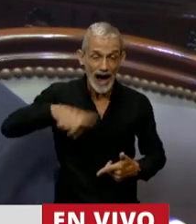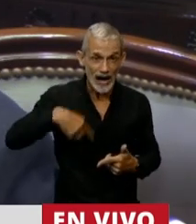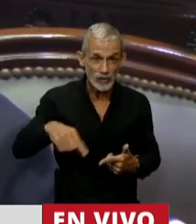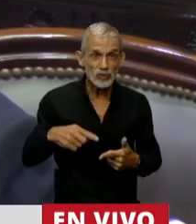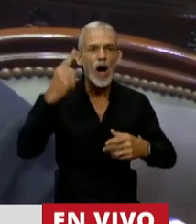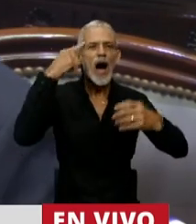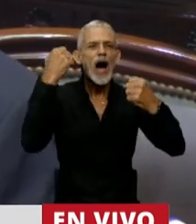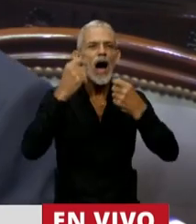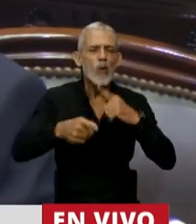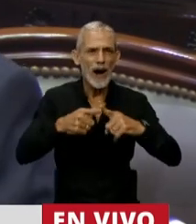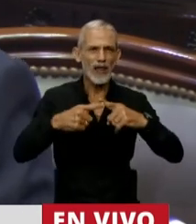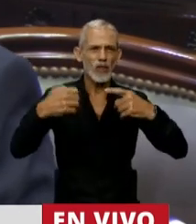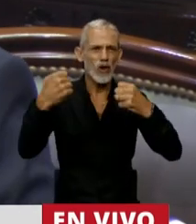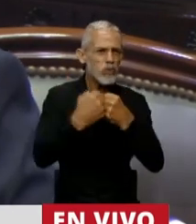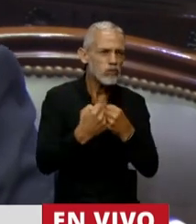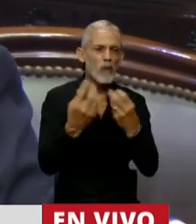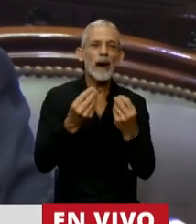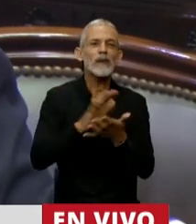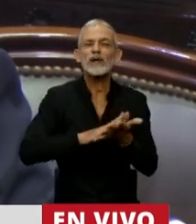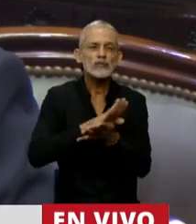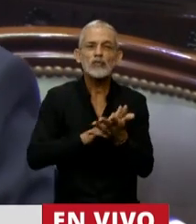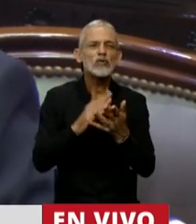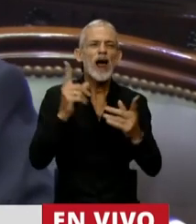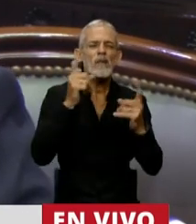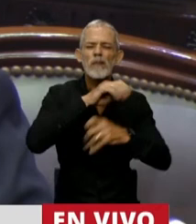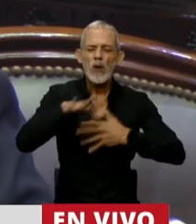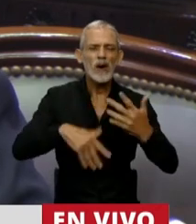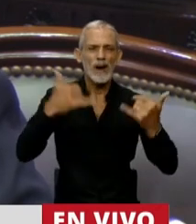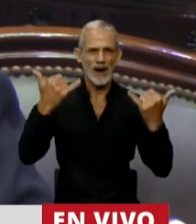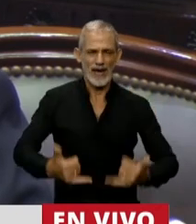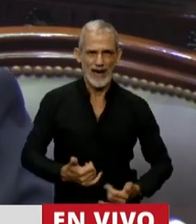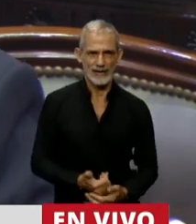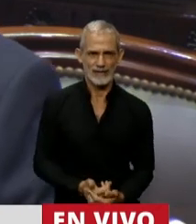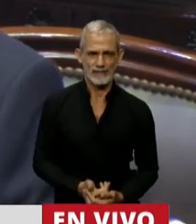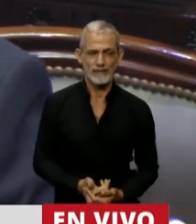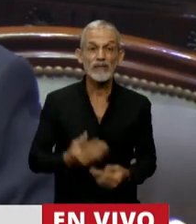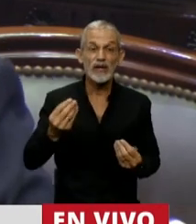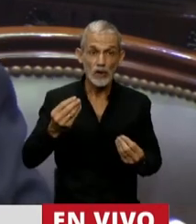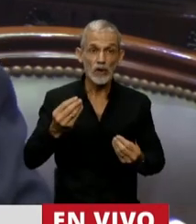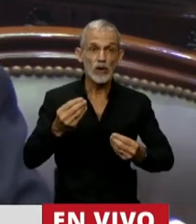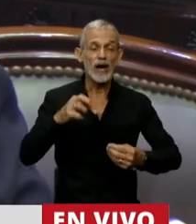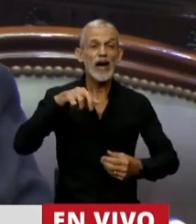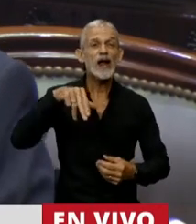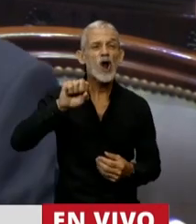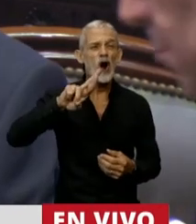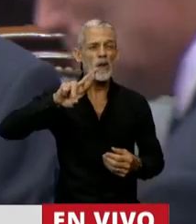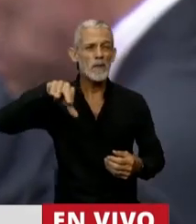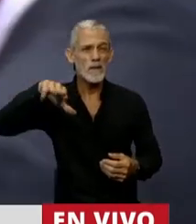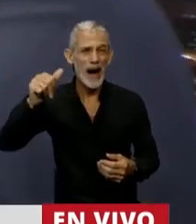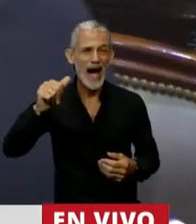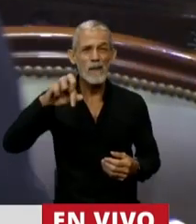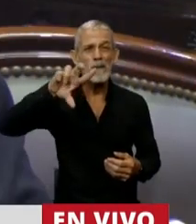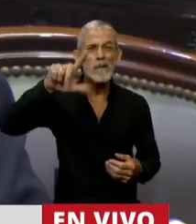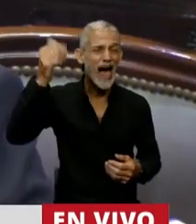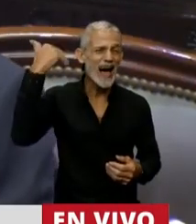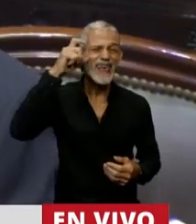acuerdos para salir de esta enorme crisis en la que estamos porque lo de norma plá no fue hace diez